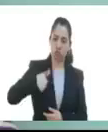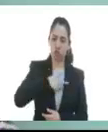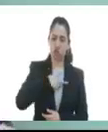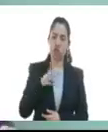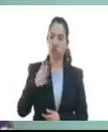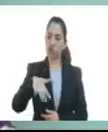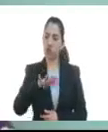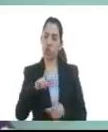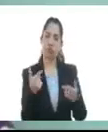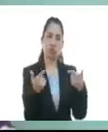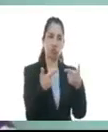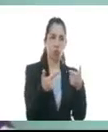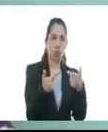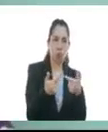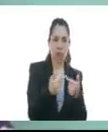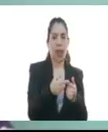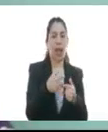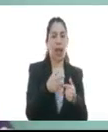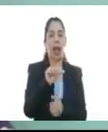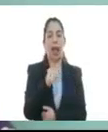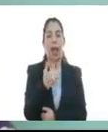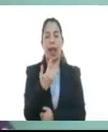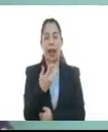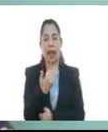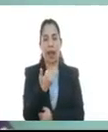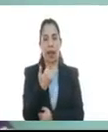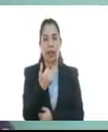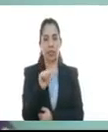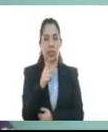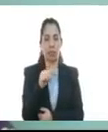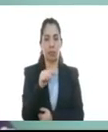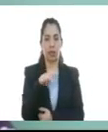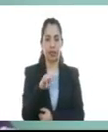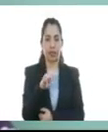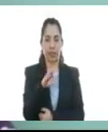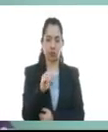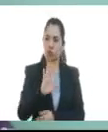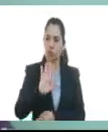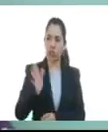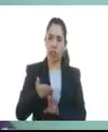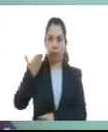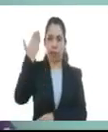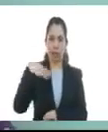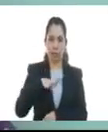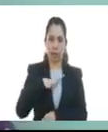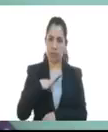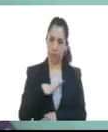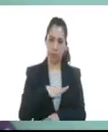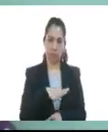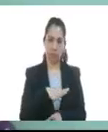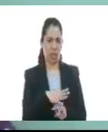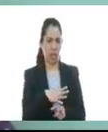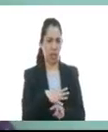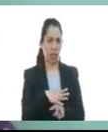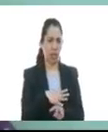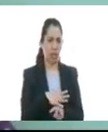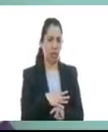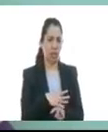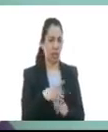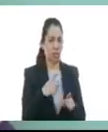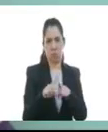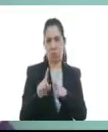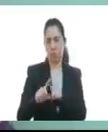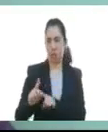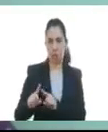con el caso del Ayapaneco. Ya se habían publicado algunos artículos periodísticos, incluso en Verne del País, en La Silla Rota,